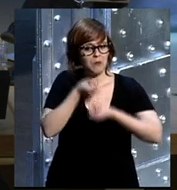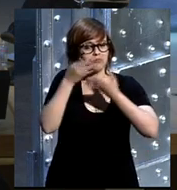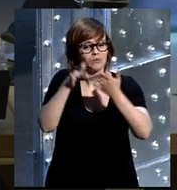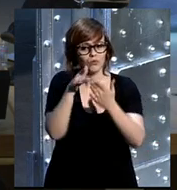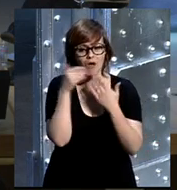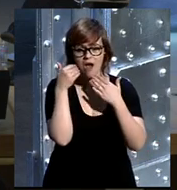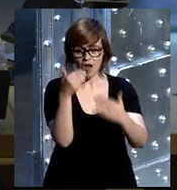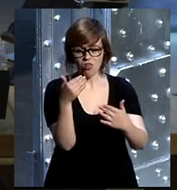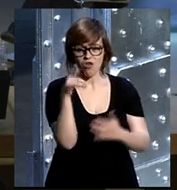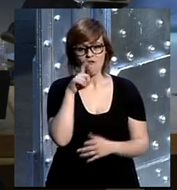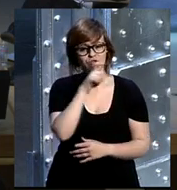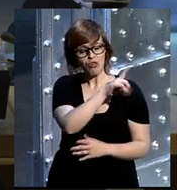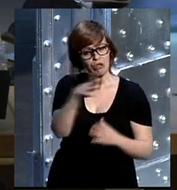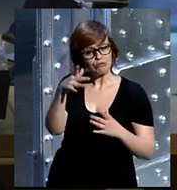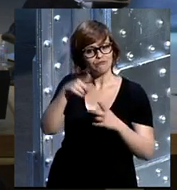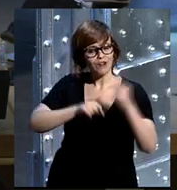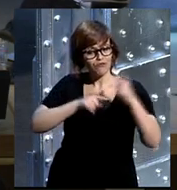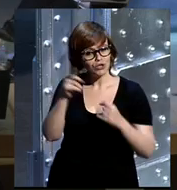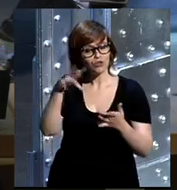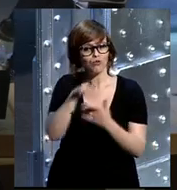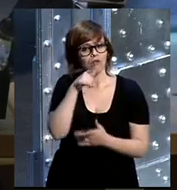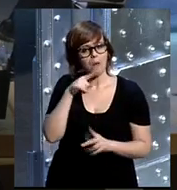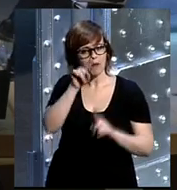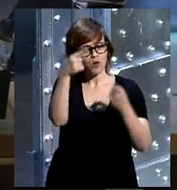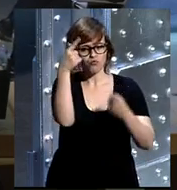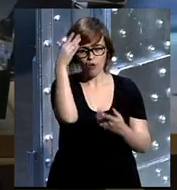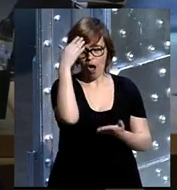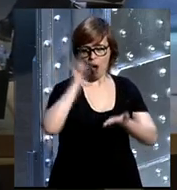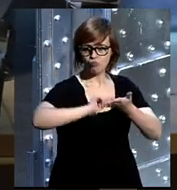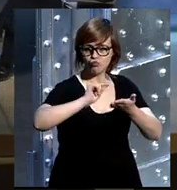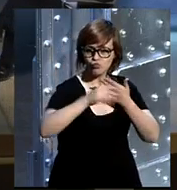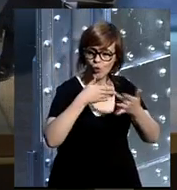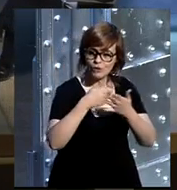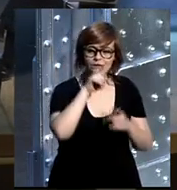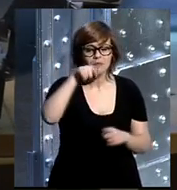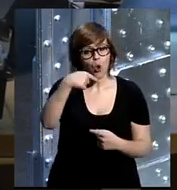habernos acogido primero como autores, hoy como participantes en este debate, y a